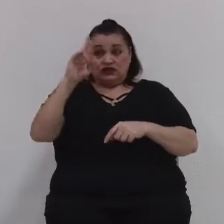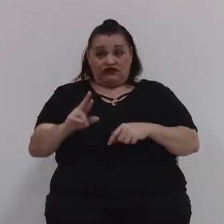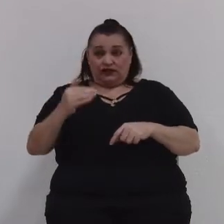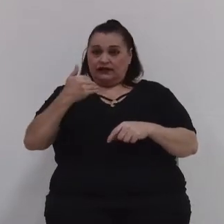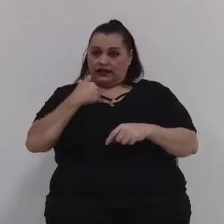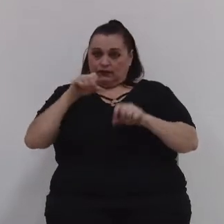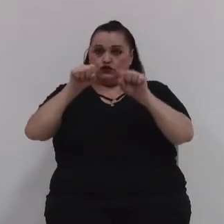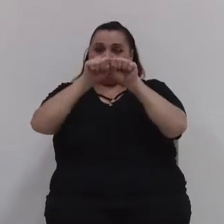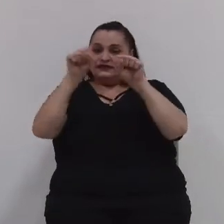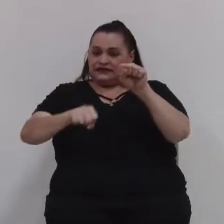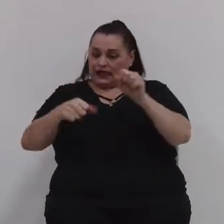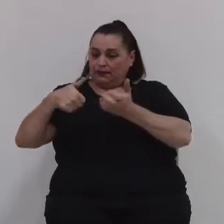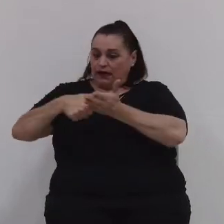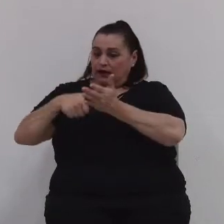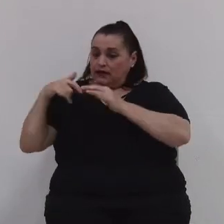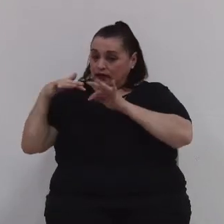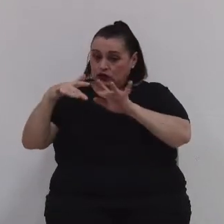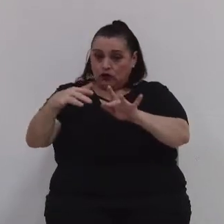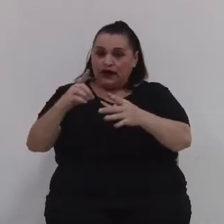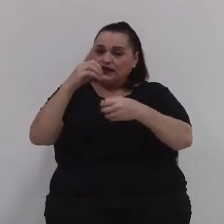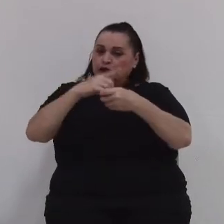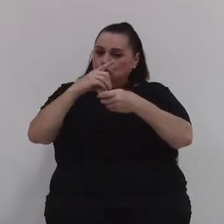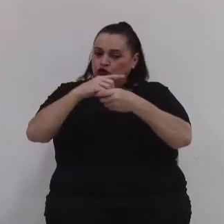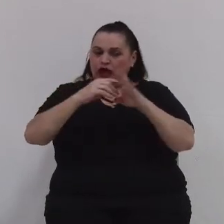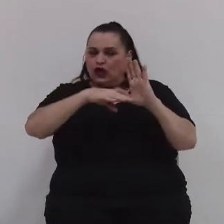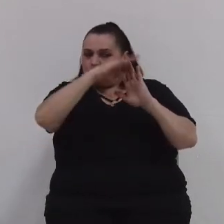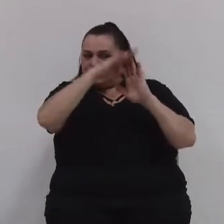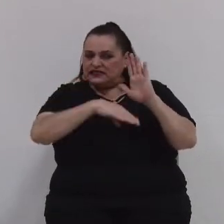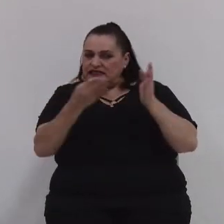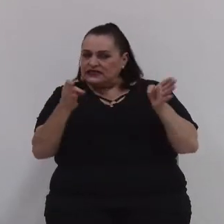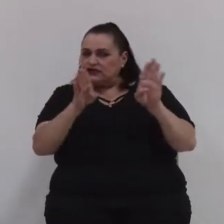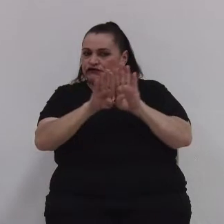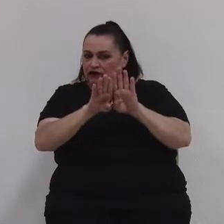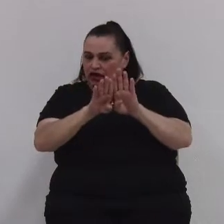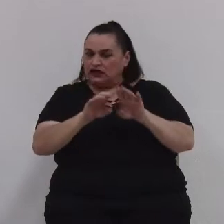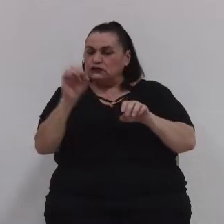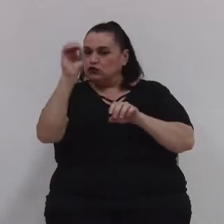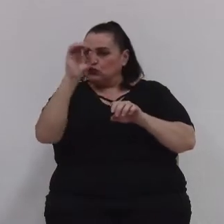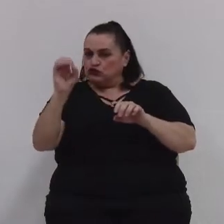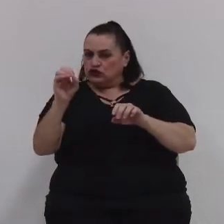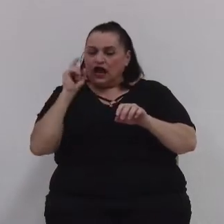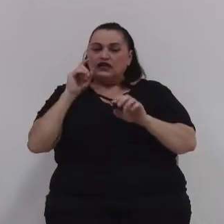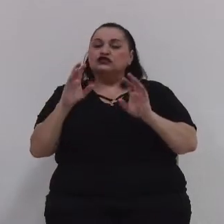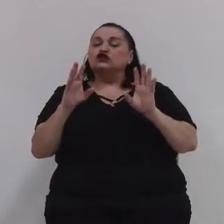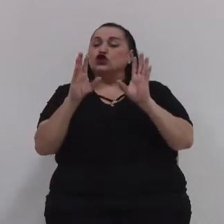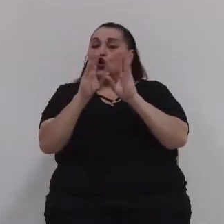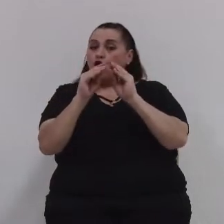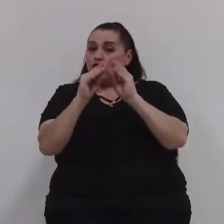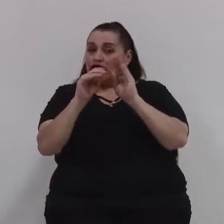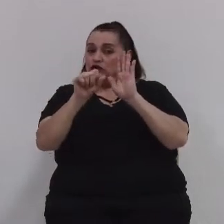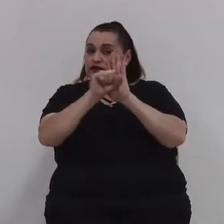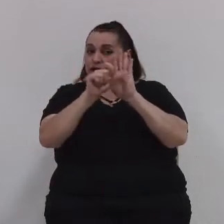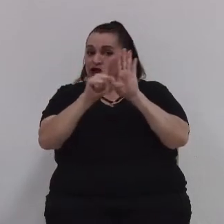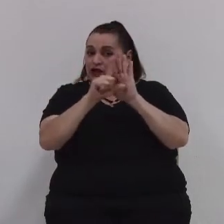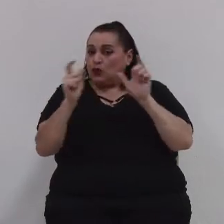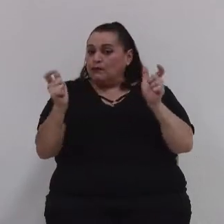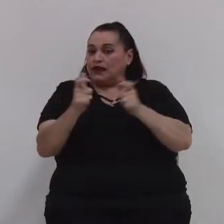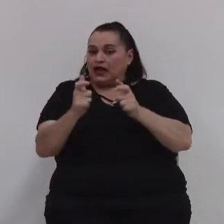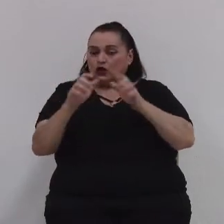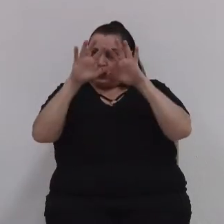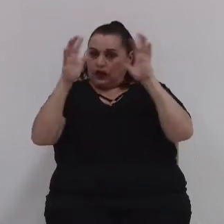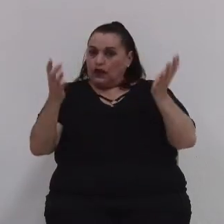sistema electoral de diputados por listas cerradas proporcionales con un Congreso de los más pequeños del mundo y en particular el